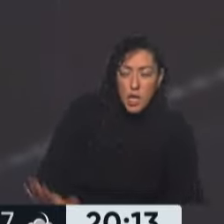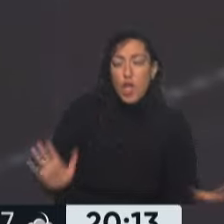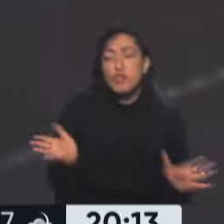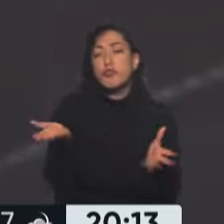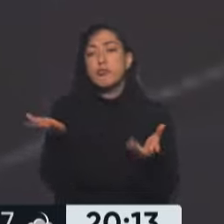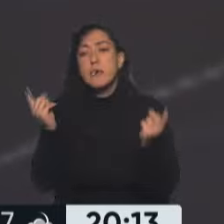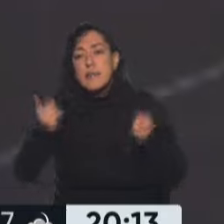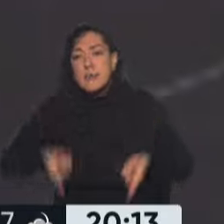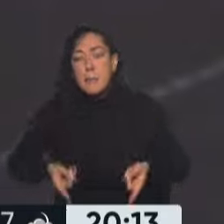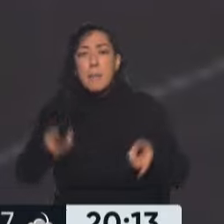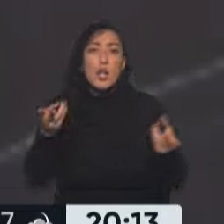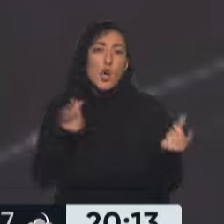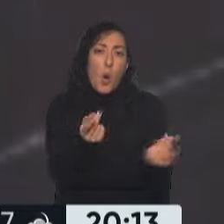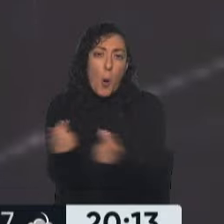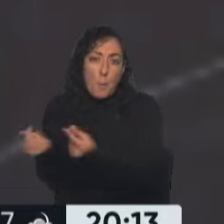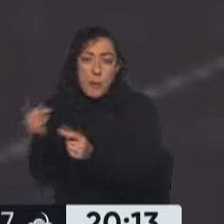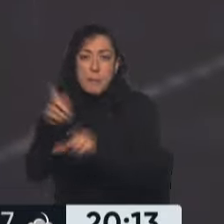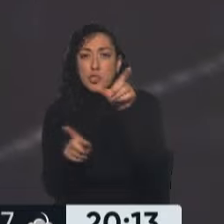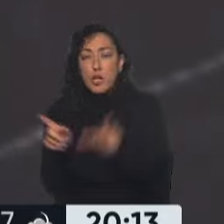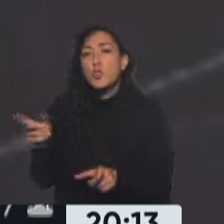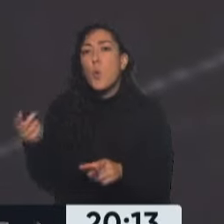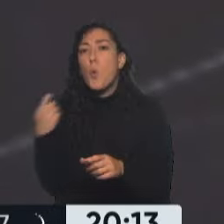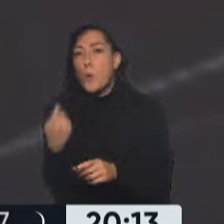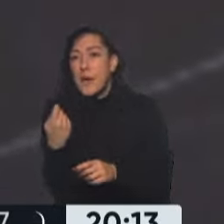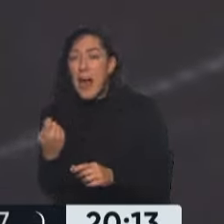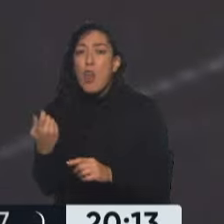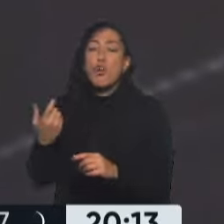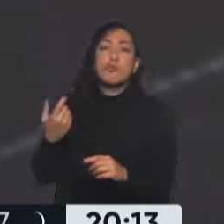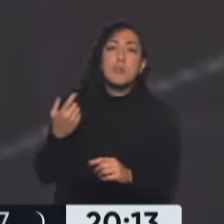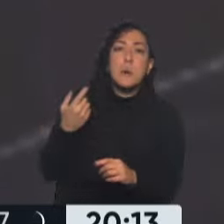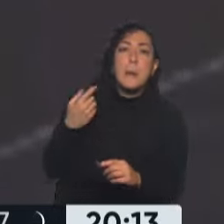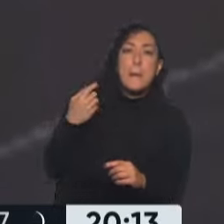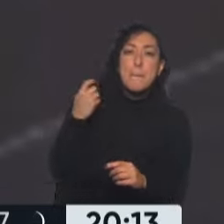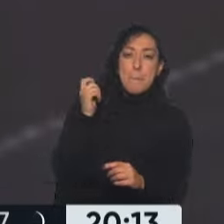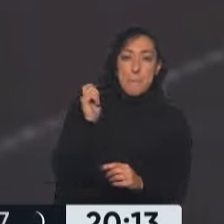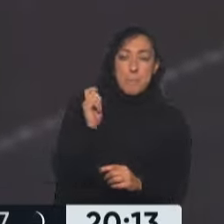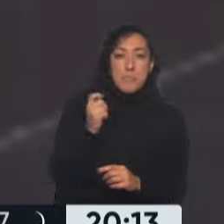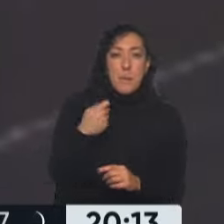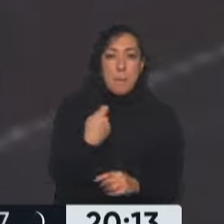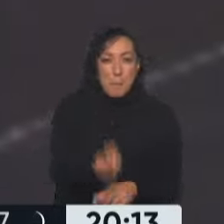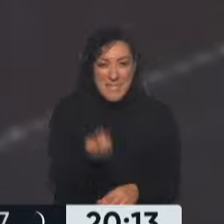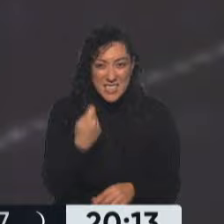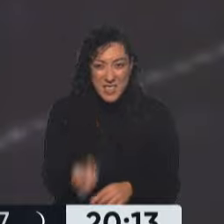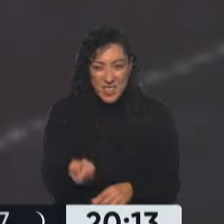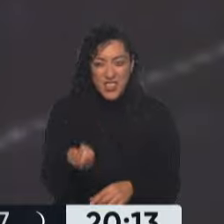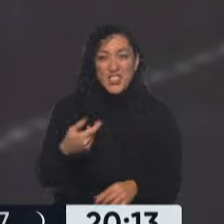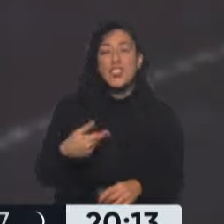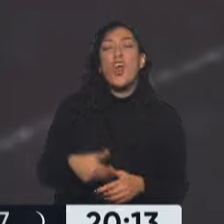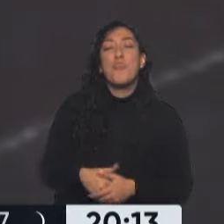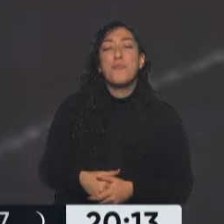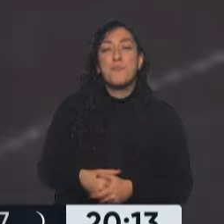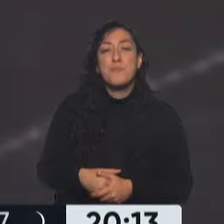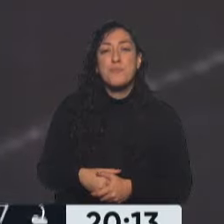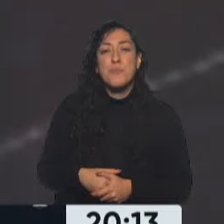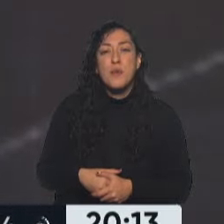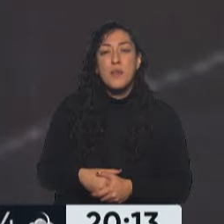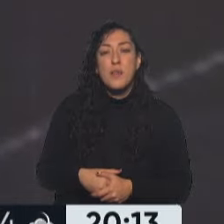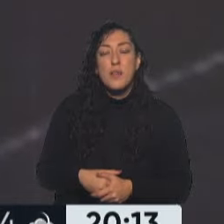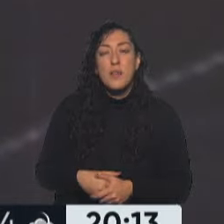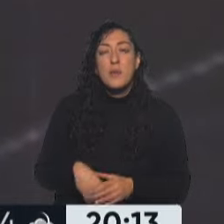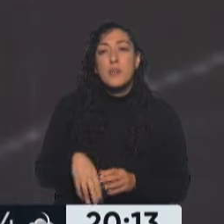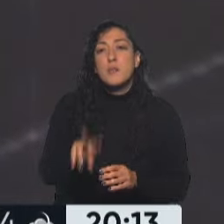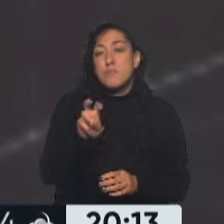manteniendo el poder de compra de los jubilados y los pensionados. Recordemos que desde abril el gobierno fijó vía decreto, tras las